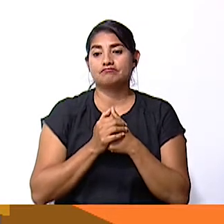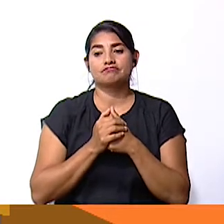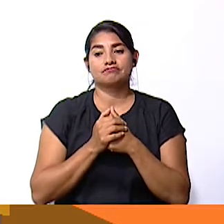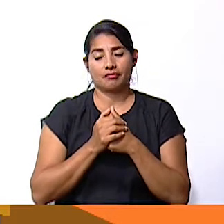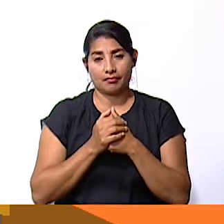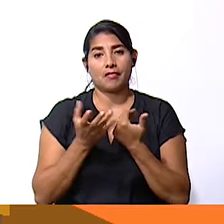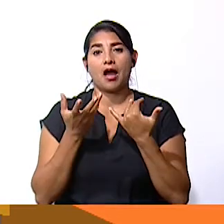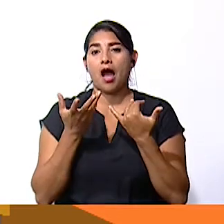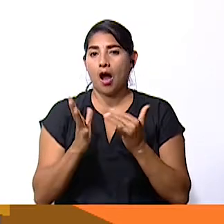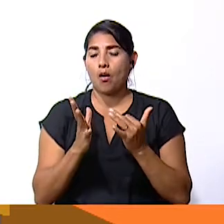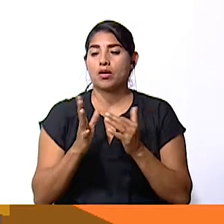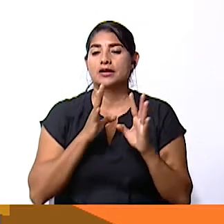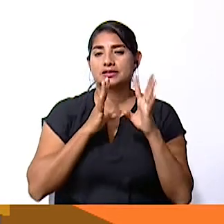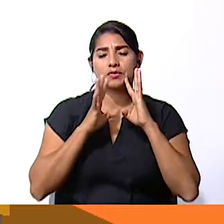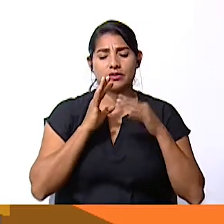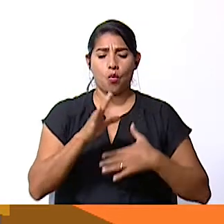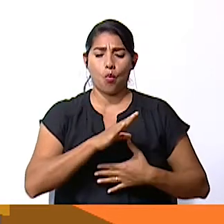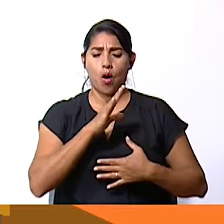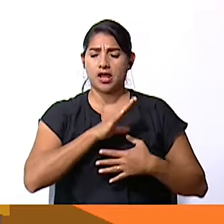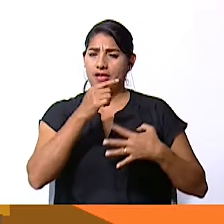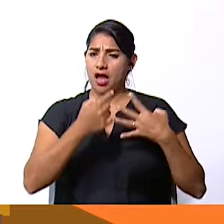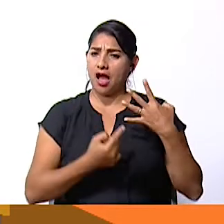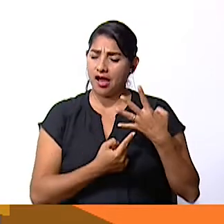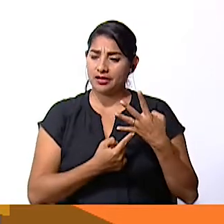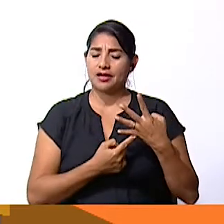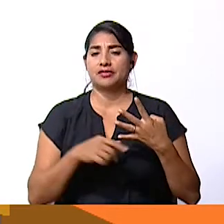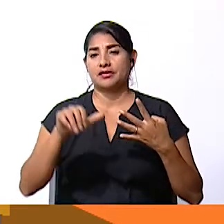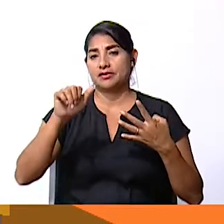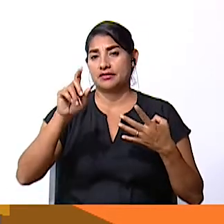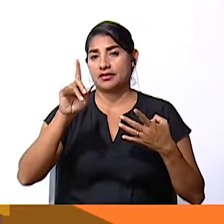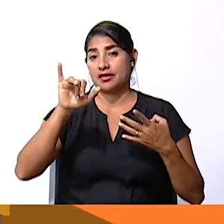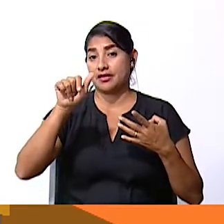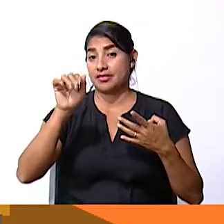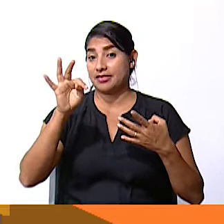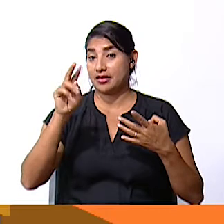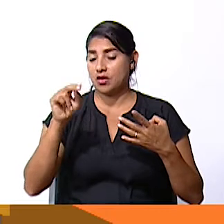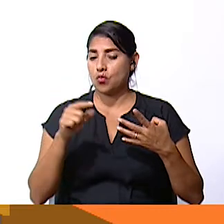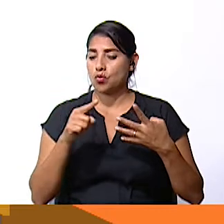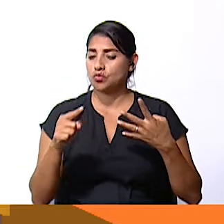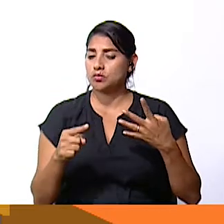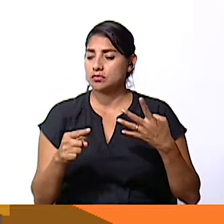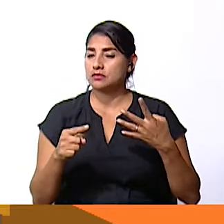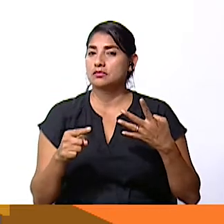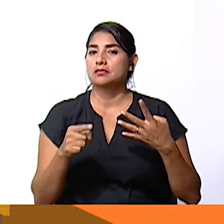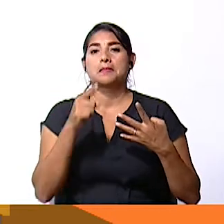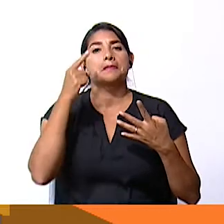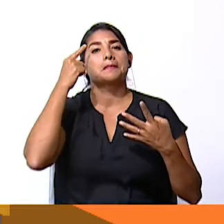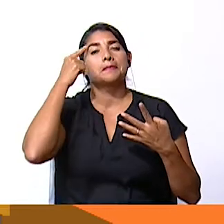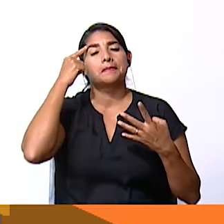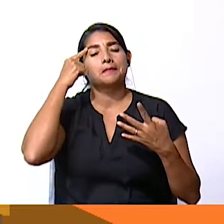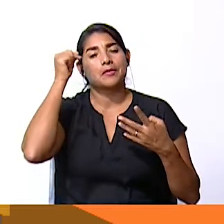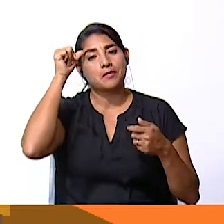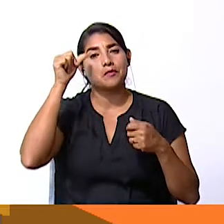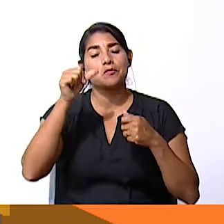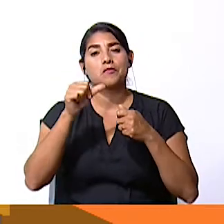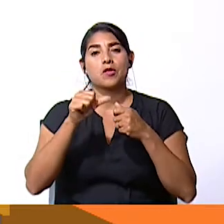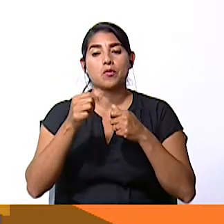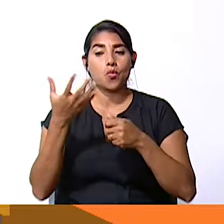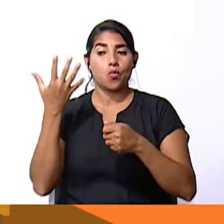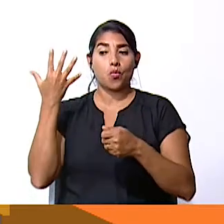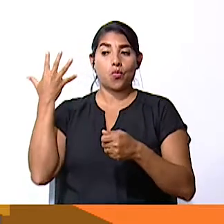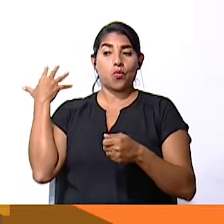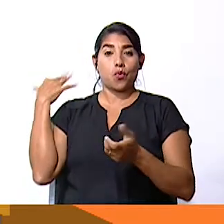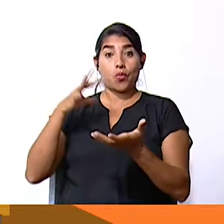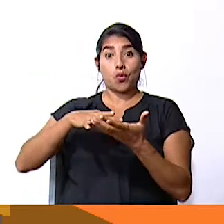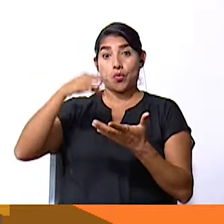estamos mencionando cualidades, adjetivos, ¿qué les parece si vamos a recordar algo de lo